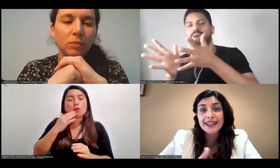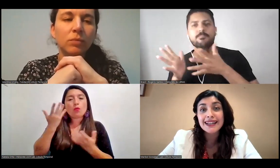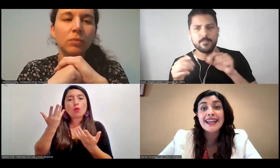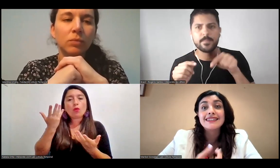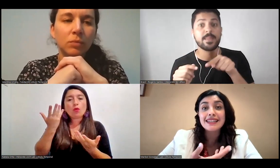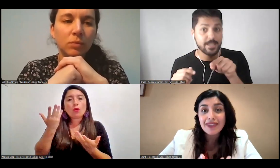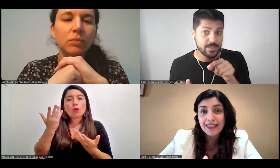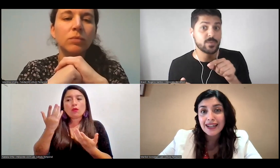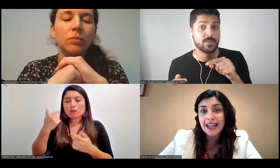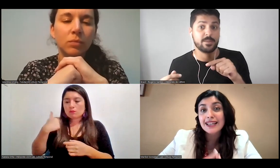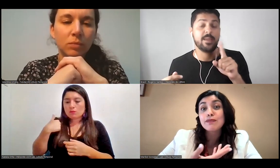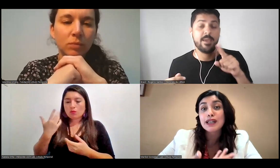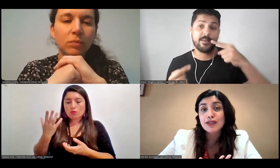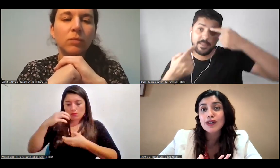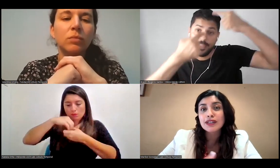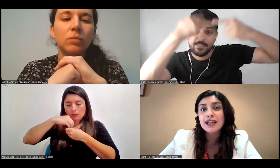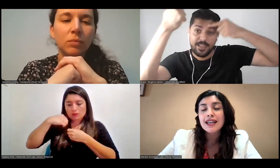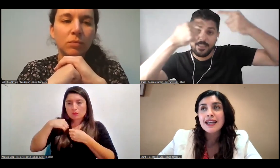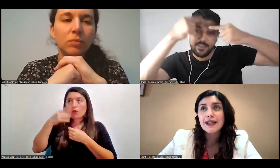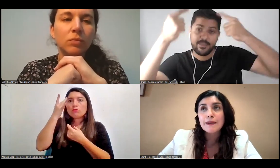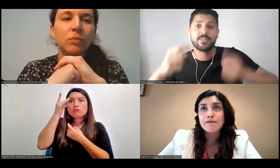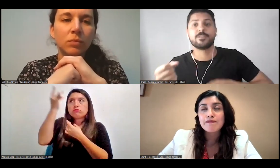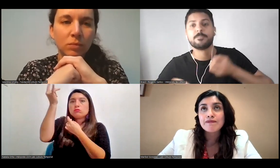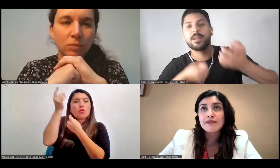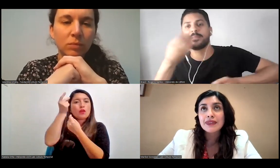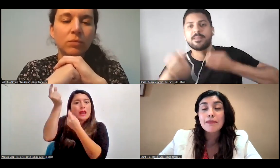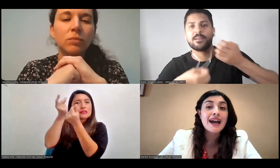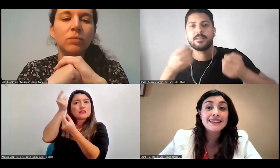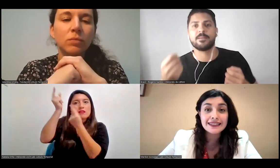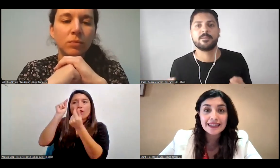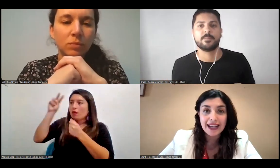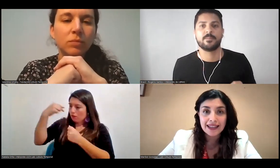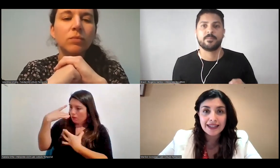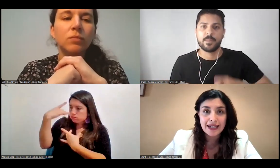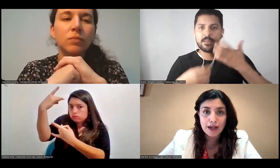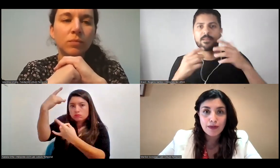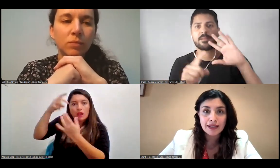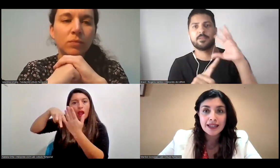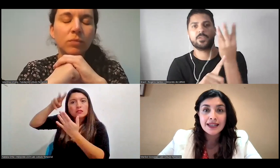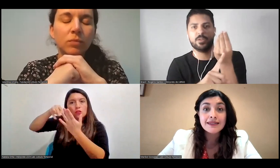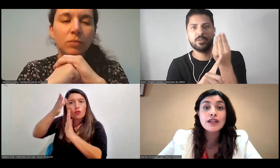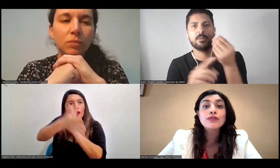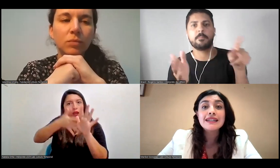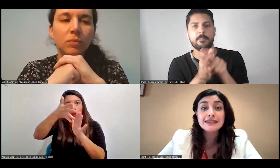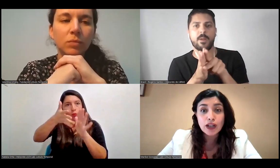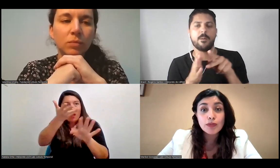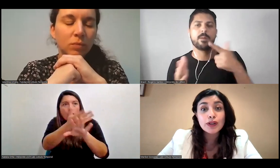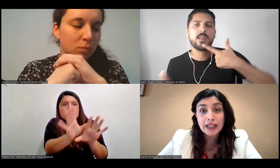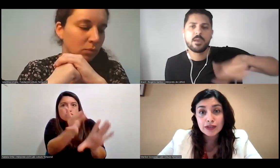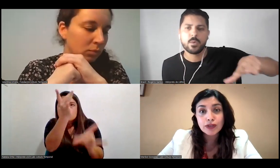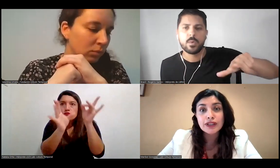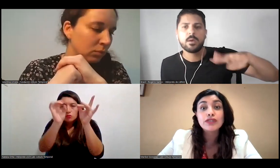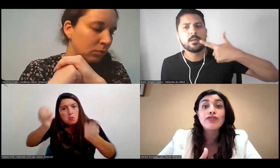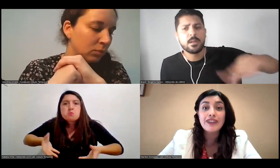parte creativa de la expresión más artística de la lengua, sin utilizarlo, por